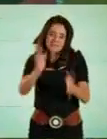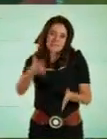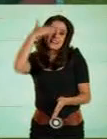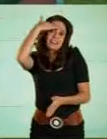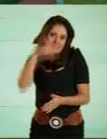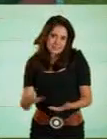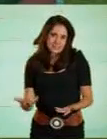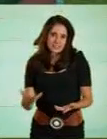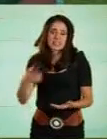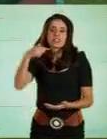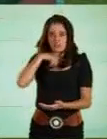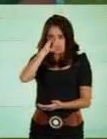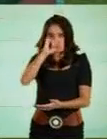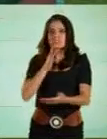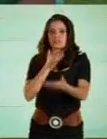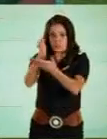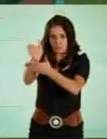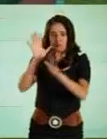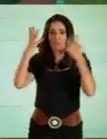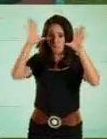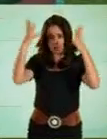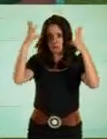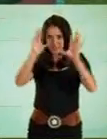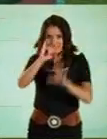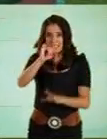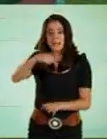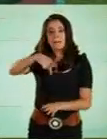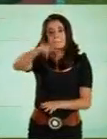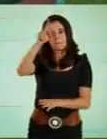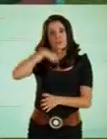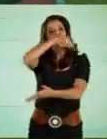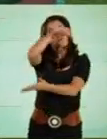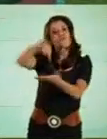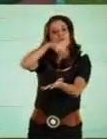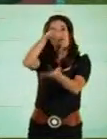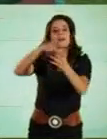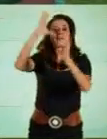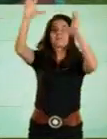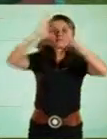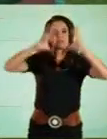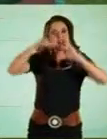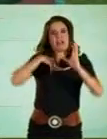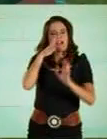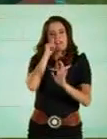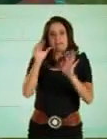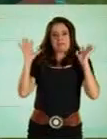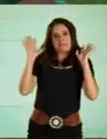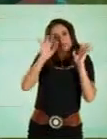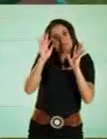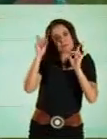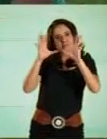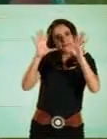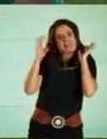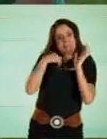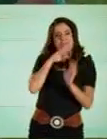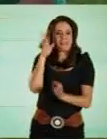eh? Ya sé, sí entro a voleibol, pero eso sí, pido el lugar donde casi no cae la pelota, por si las